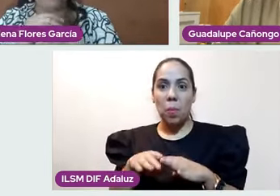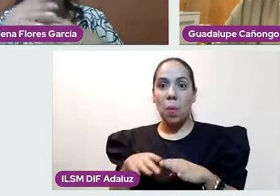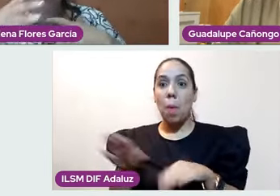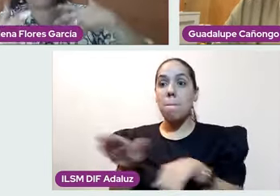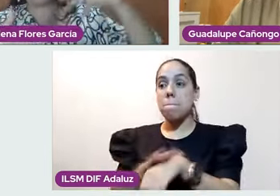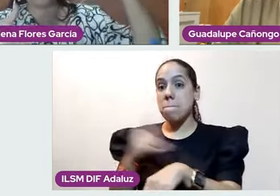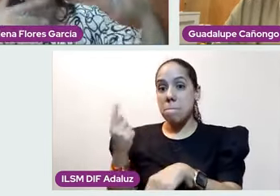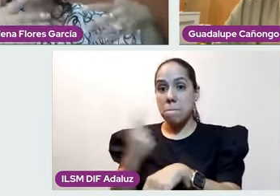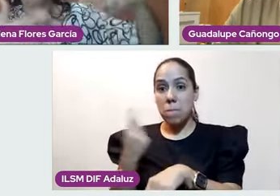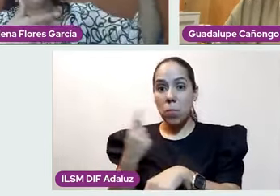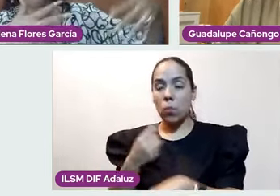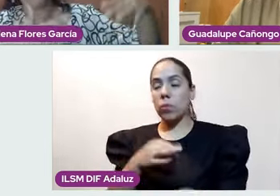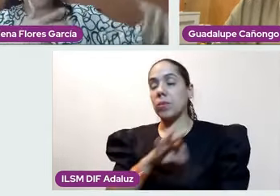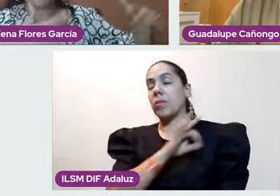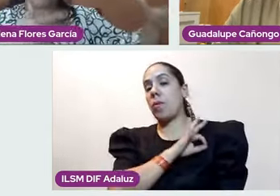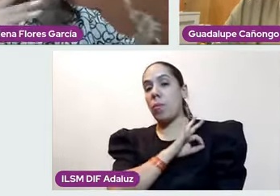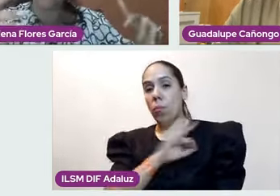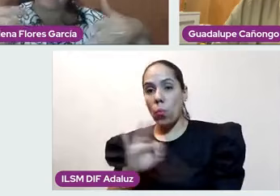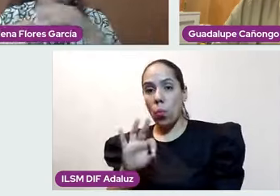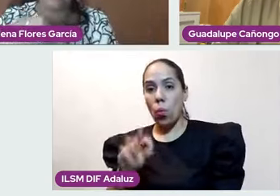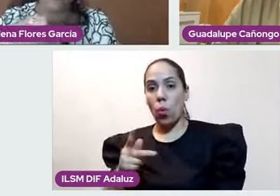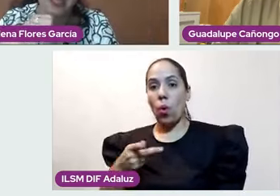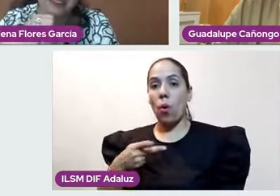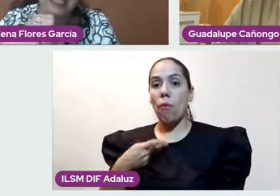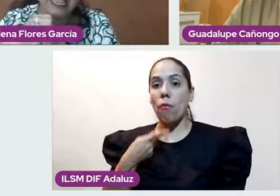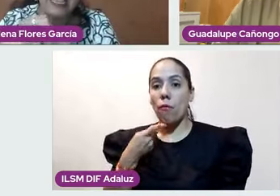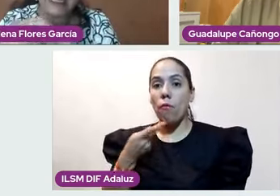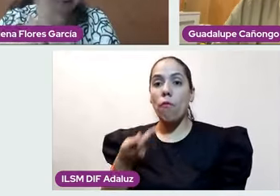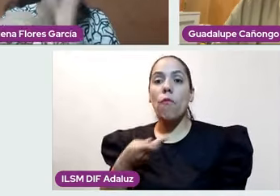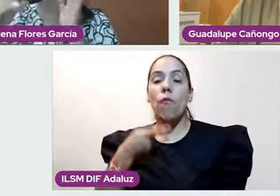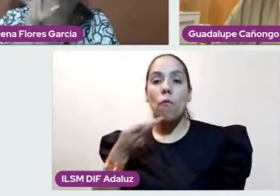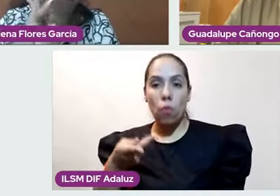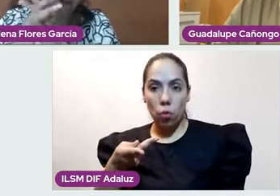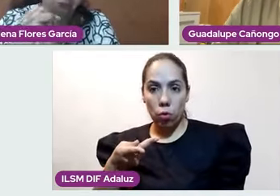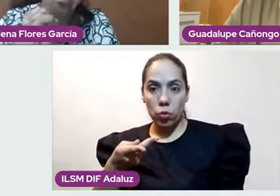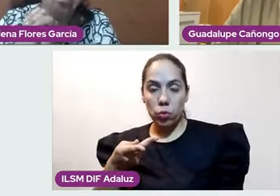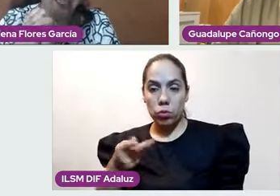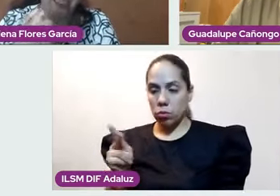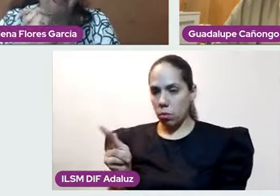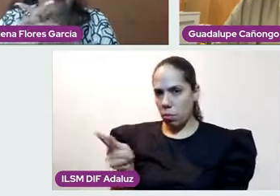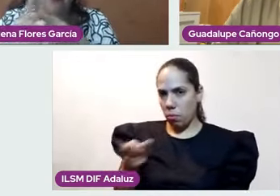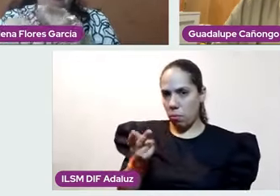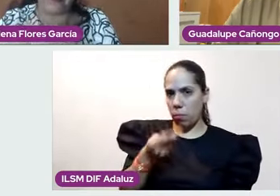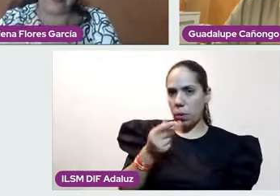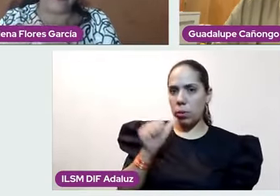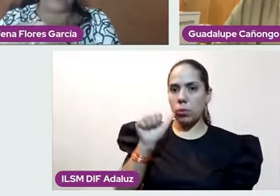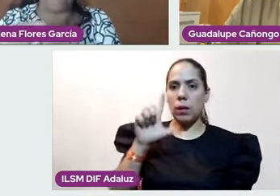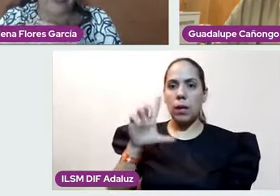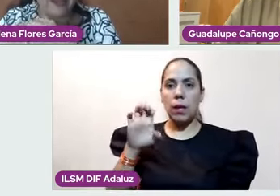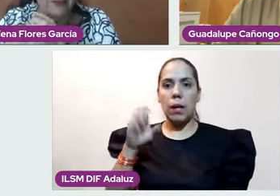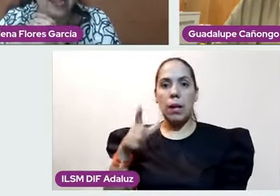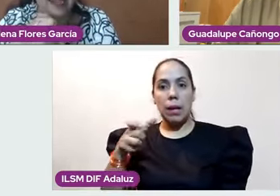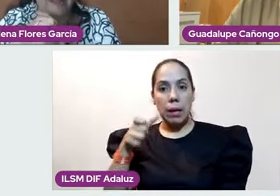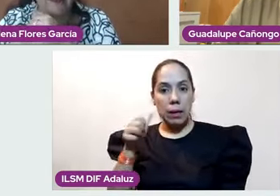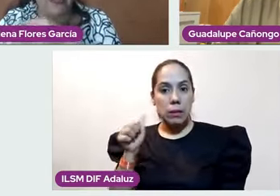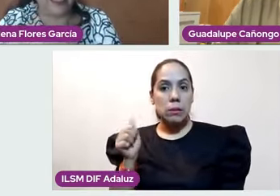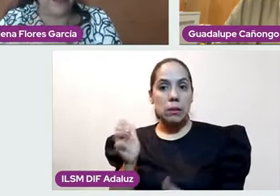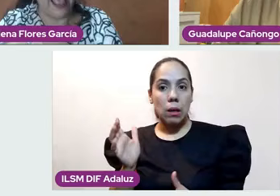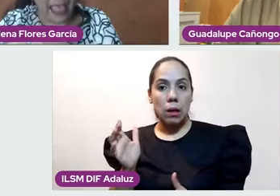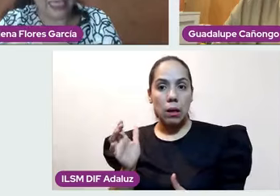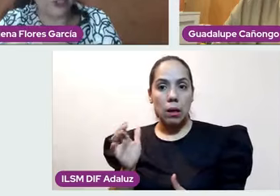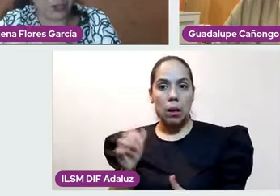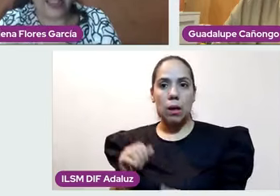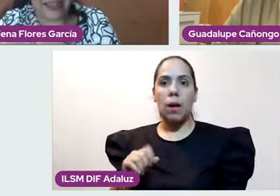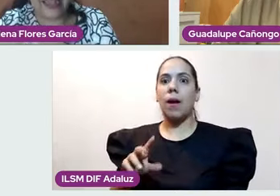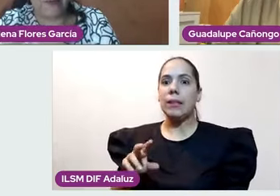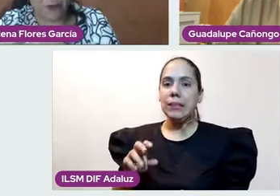mamá lo que ha hecho es compartirlo con otras personas mayores y ha sido un boom, ¿no? Yo creo que Apple Company debiera pagarle una lana porque